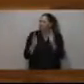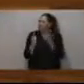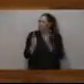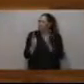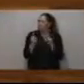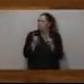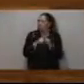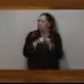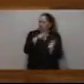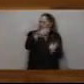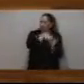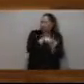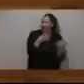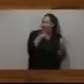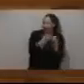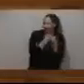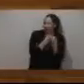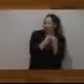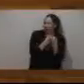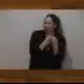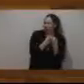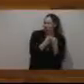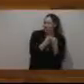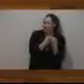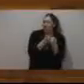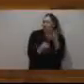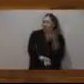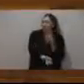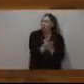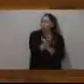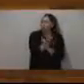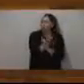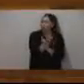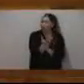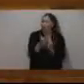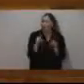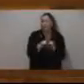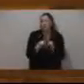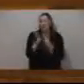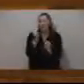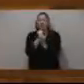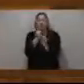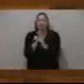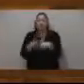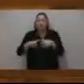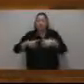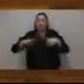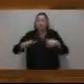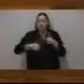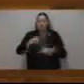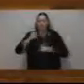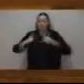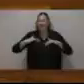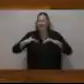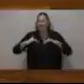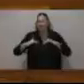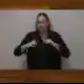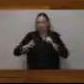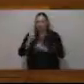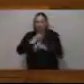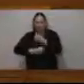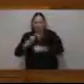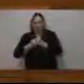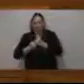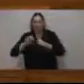la reglasificadora, esa instalación, cuyo origen iría encaminado a la creación de empleo y a la reactivación económica, a la competitividad, a la productividad